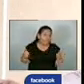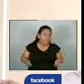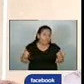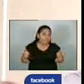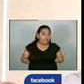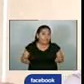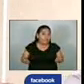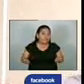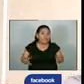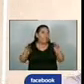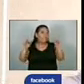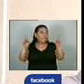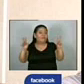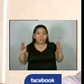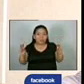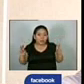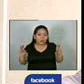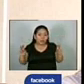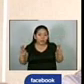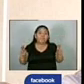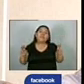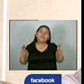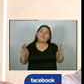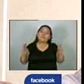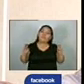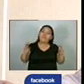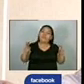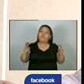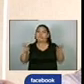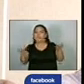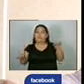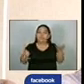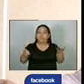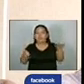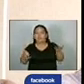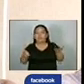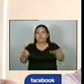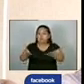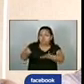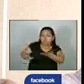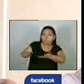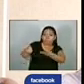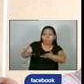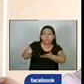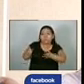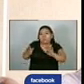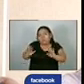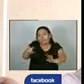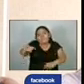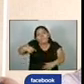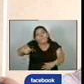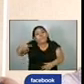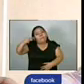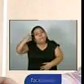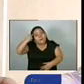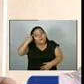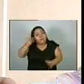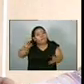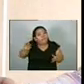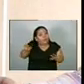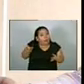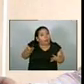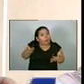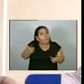ciertamente el tema va a tener mucha atención esperemos que aprendamos lo que es